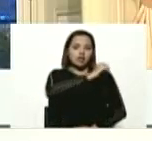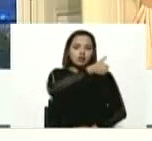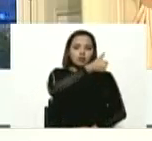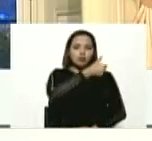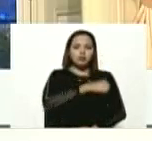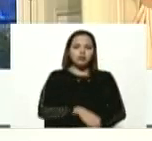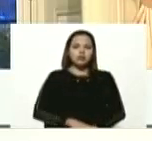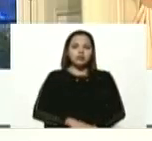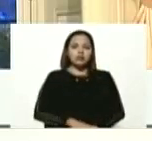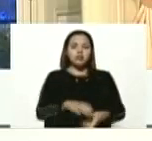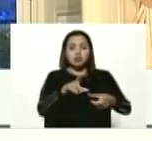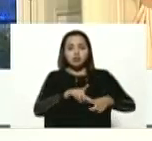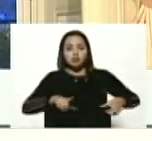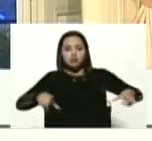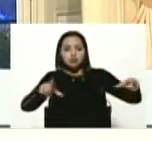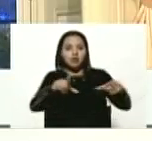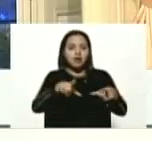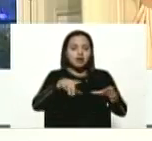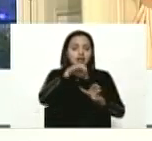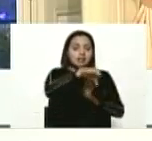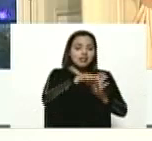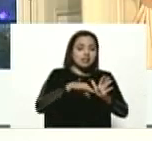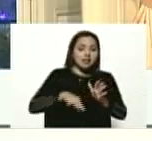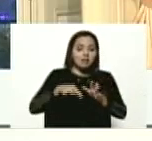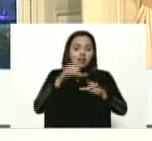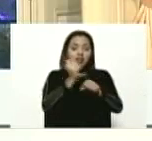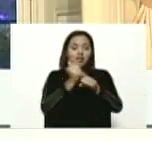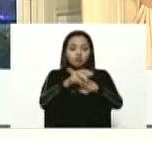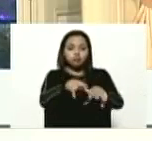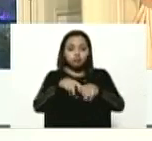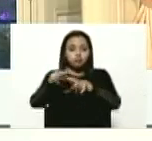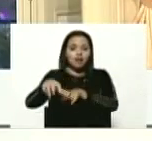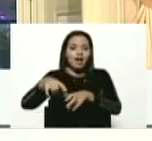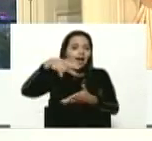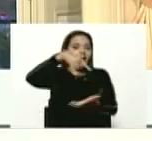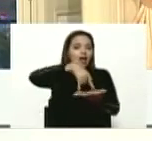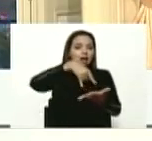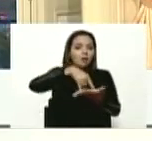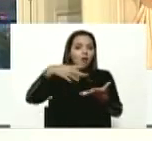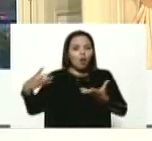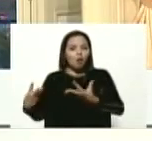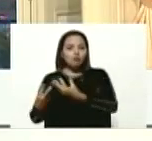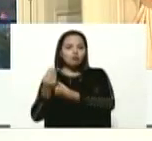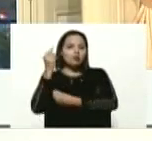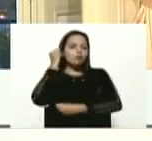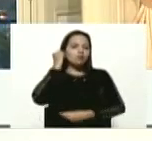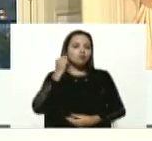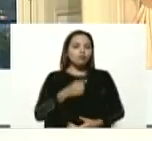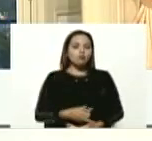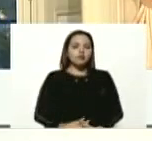de la Unidad Territorial Agrícola del Estado Carabobo, acompañada de Carolina,